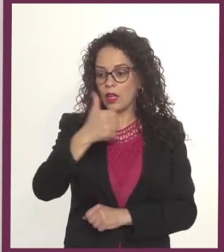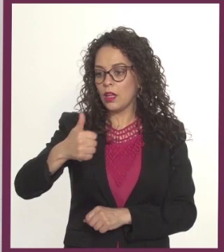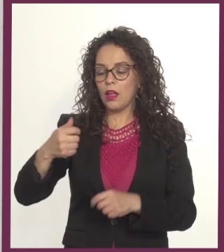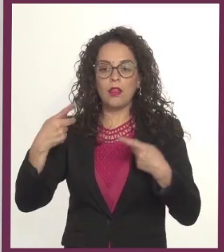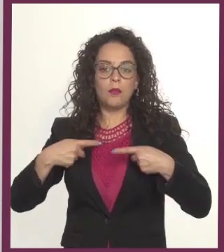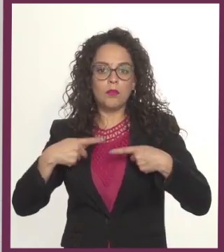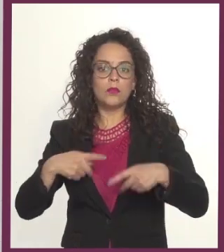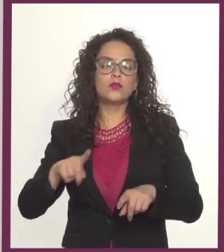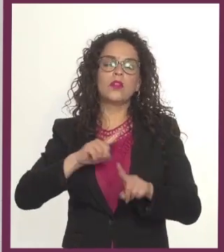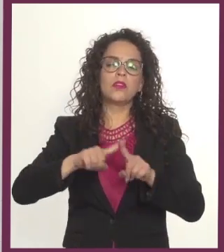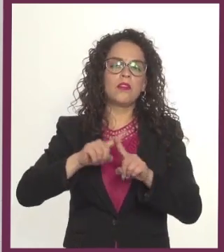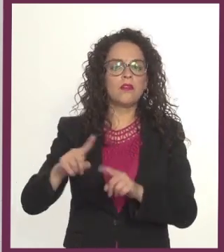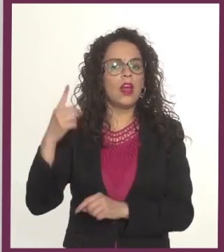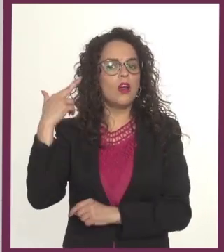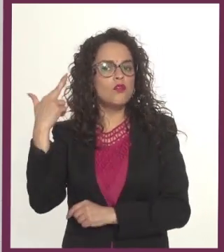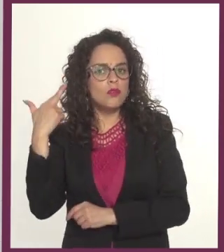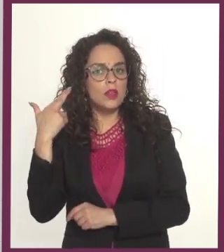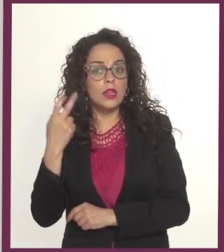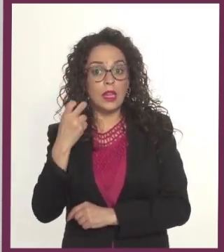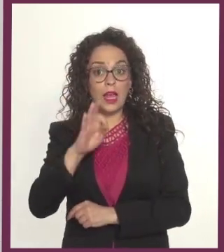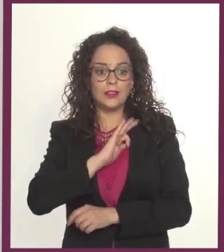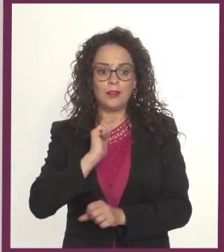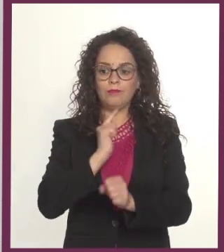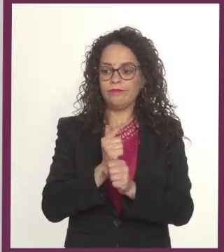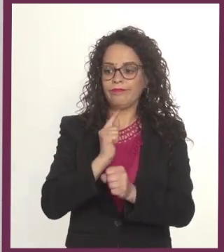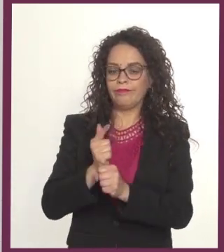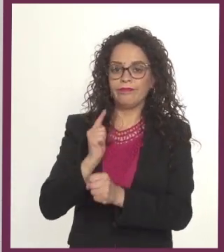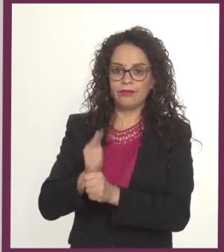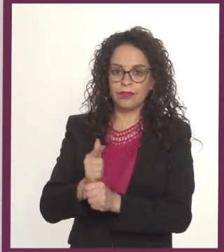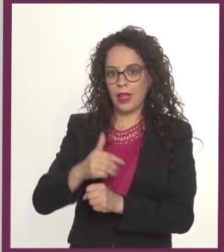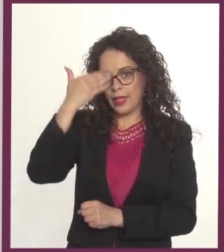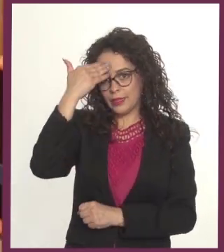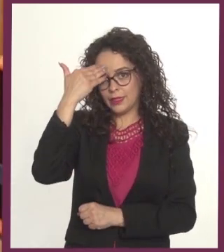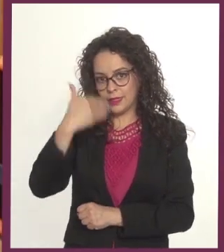sonido. Es lo que hace que podamos identificarlo